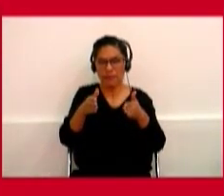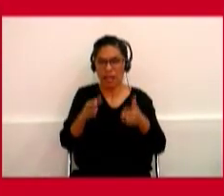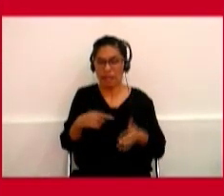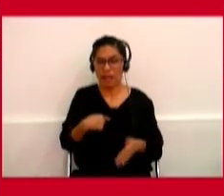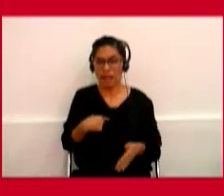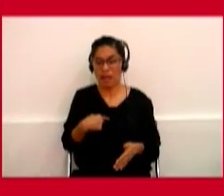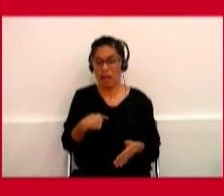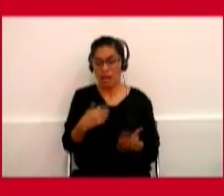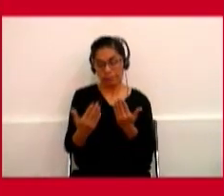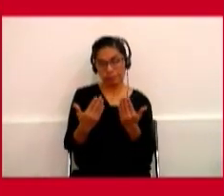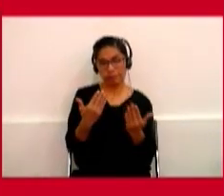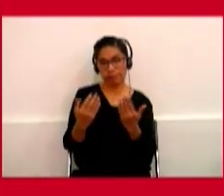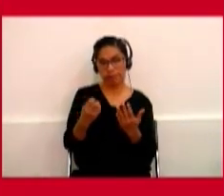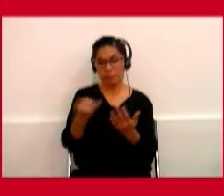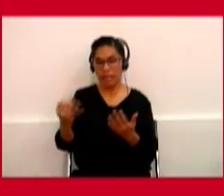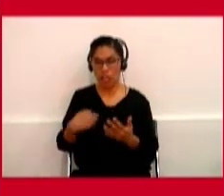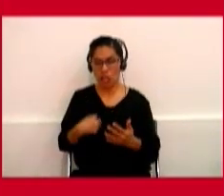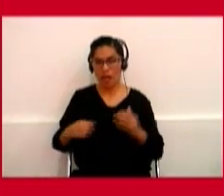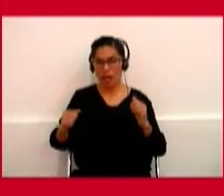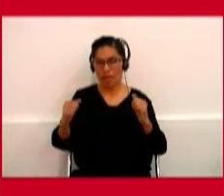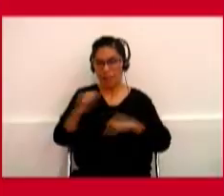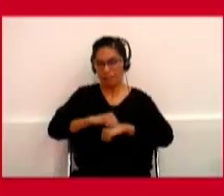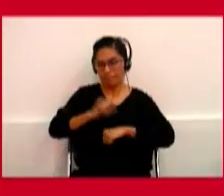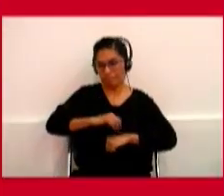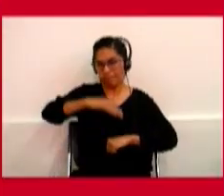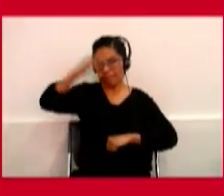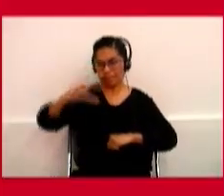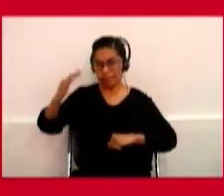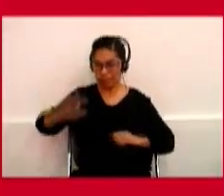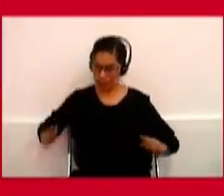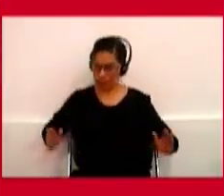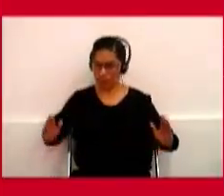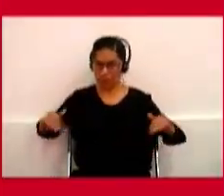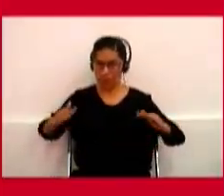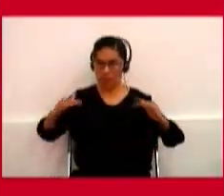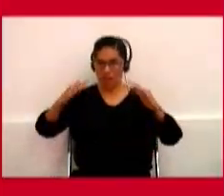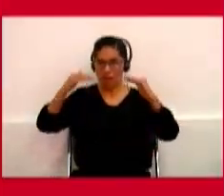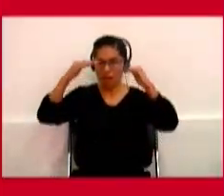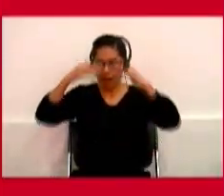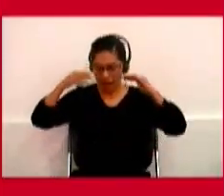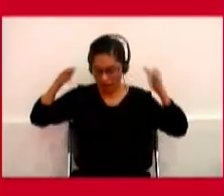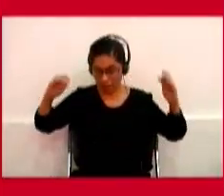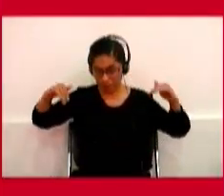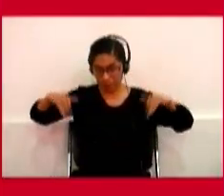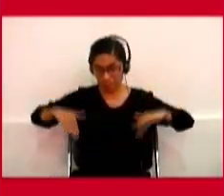auditoría en mecánica de rocas, aplicación a un tajo abierto. Gracias.